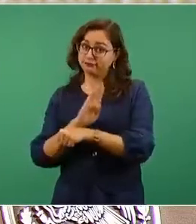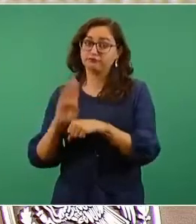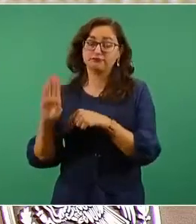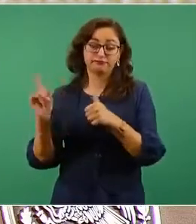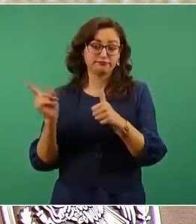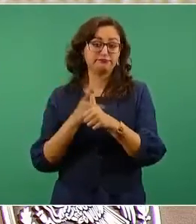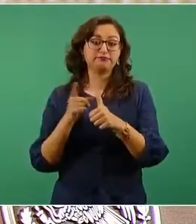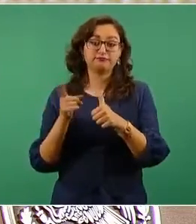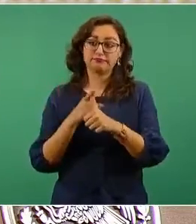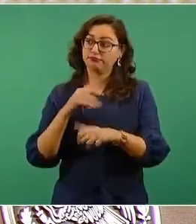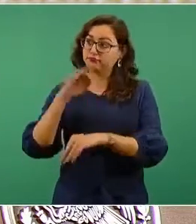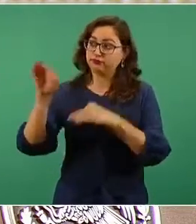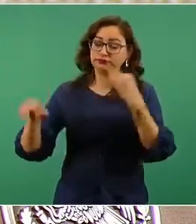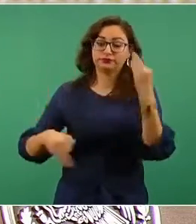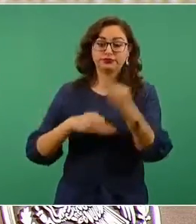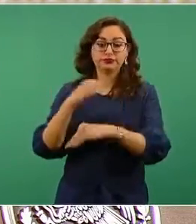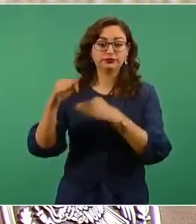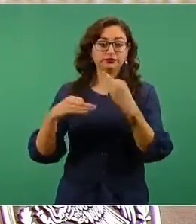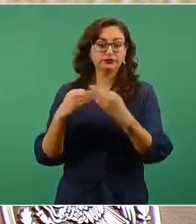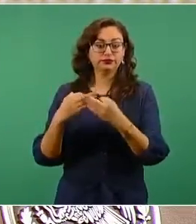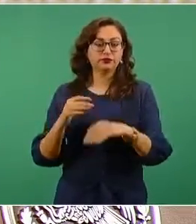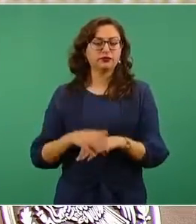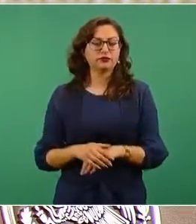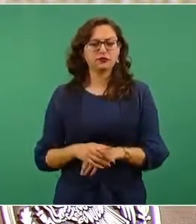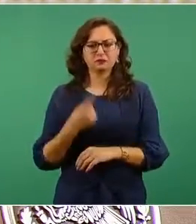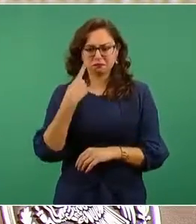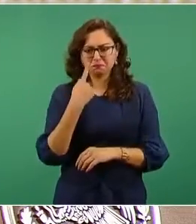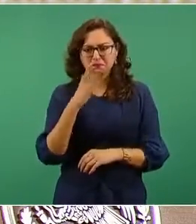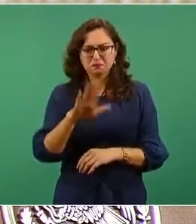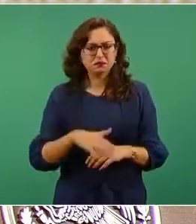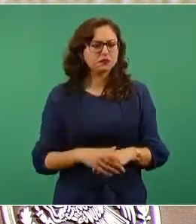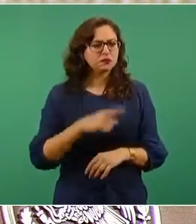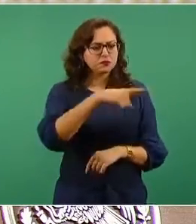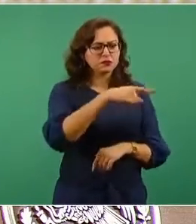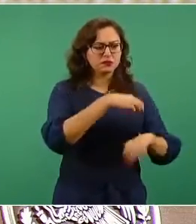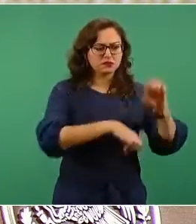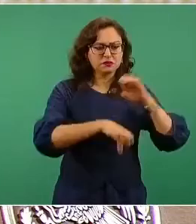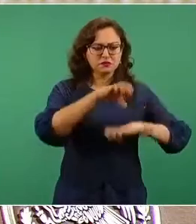que se puso al día en sus impuestos,